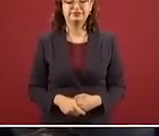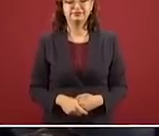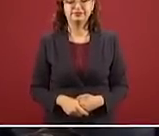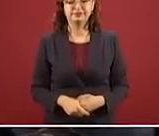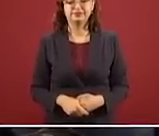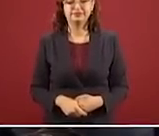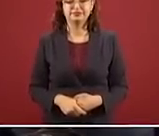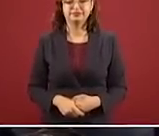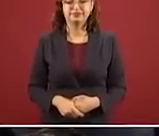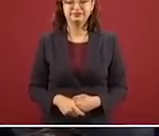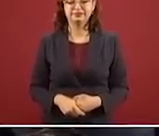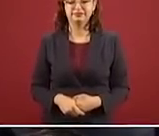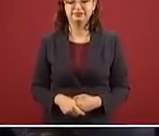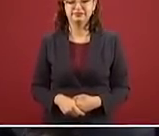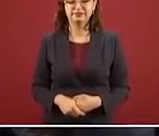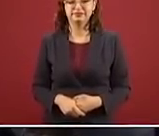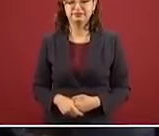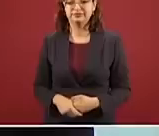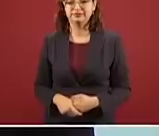un